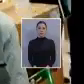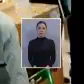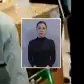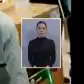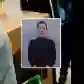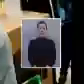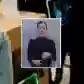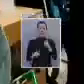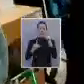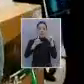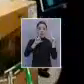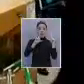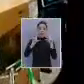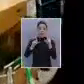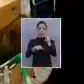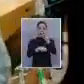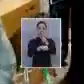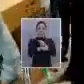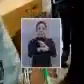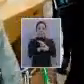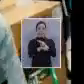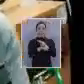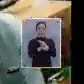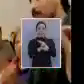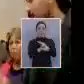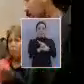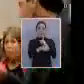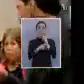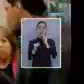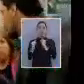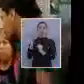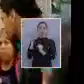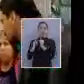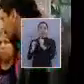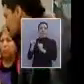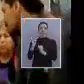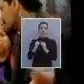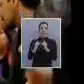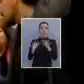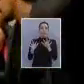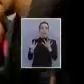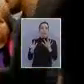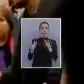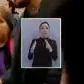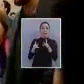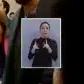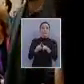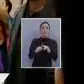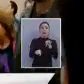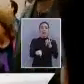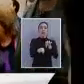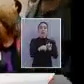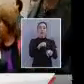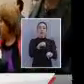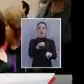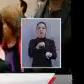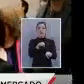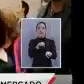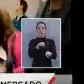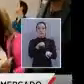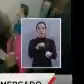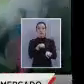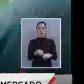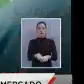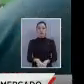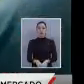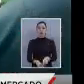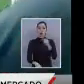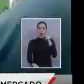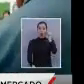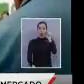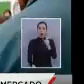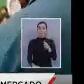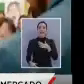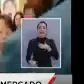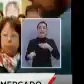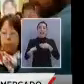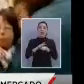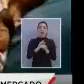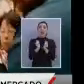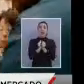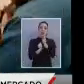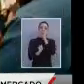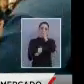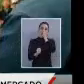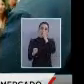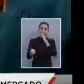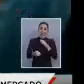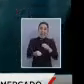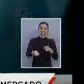Es el registro de un testigo que causó revuelo en redes sociales por tratarse de un presunto caso de discriminación. Este hombre intentó entrar junto